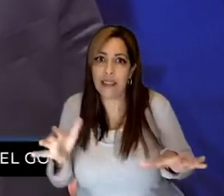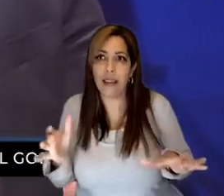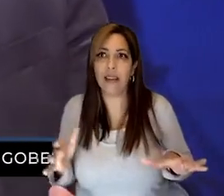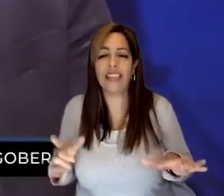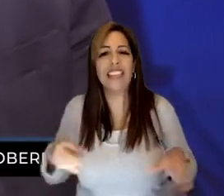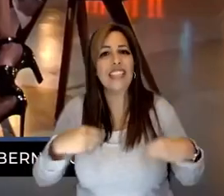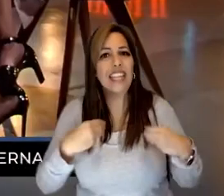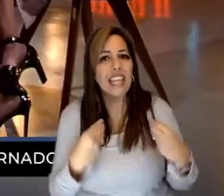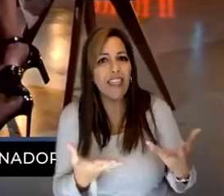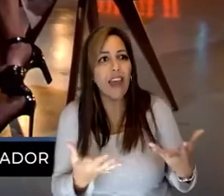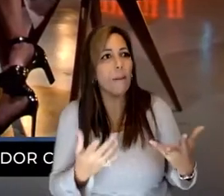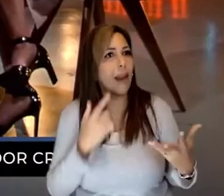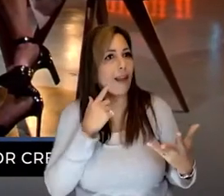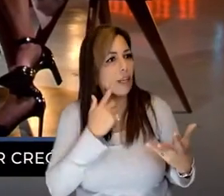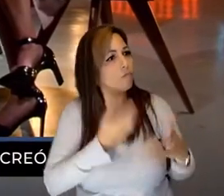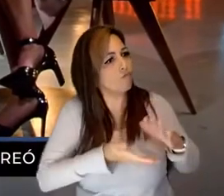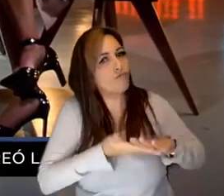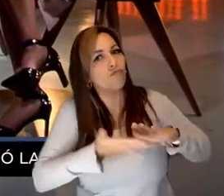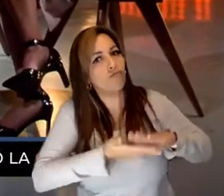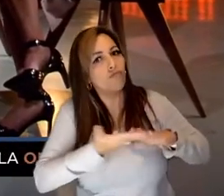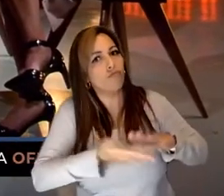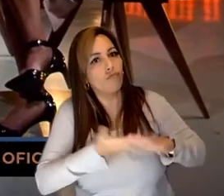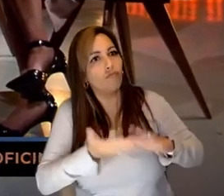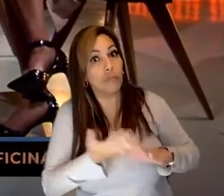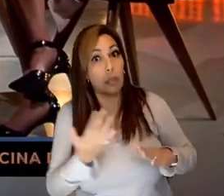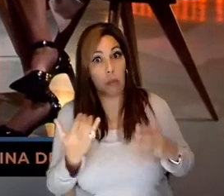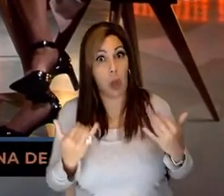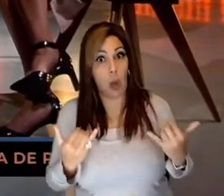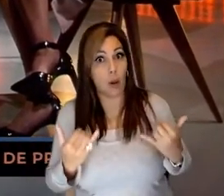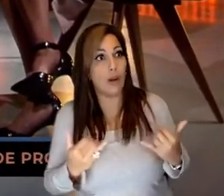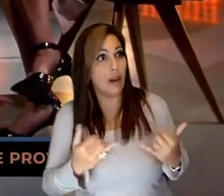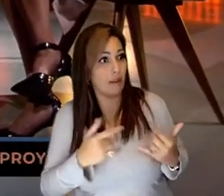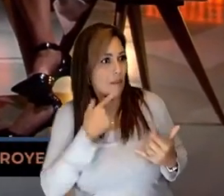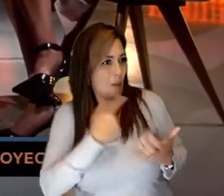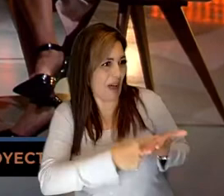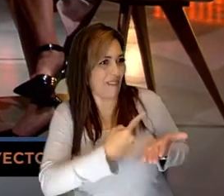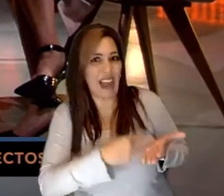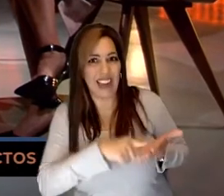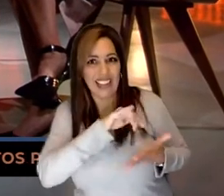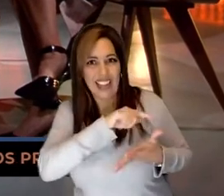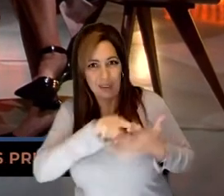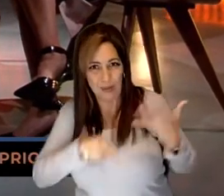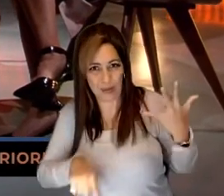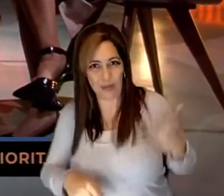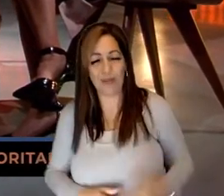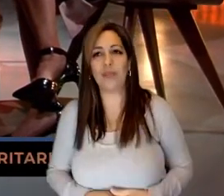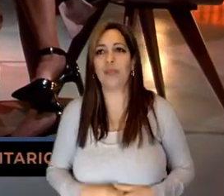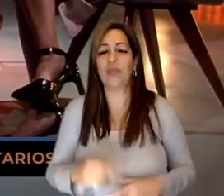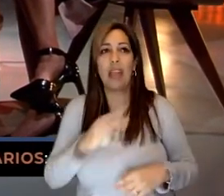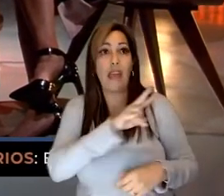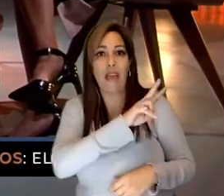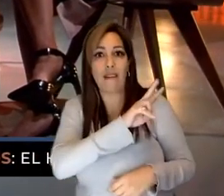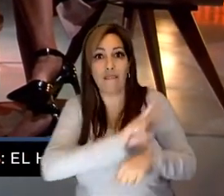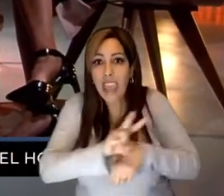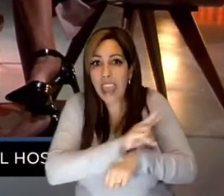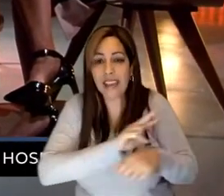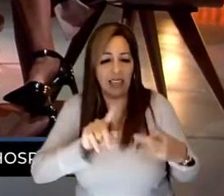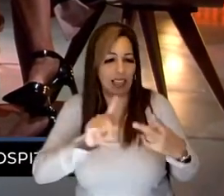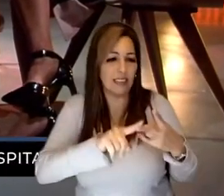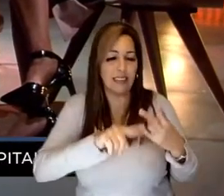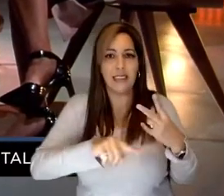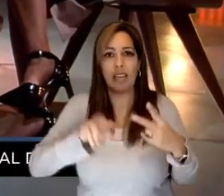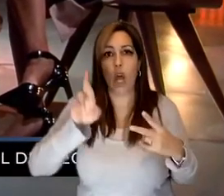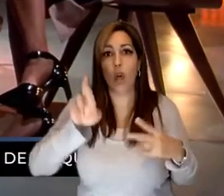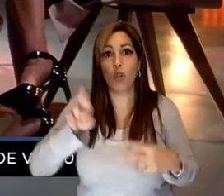que hay que garantizarle que corren eficientemente, como son los que vamos a ver, vamos a hablar hoy. Claro. El Hospital de Vieques, Roosevelt Road